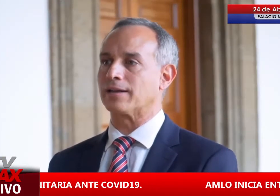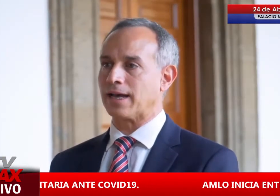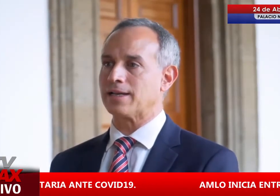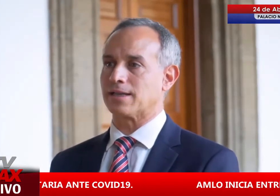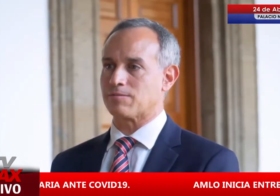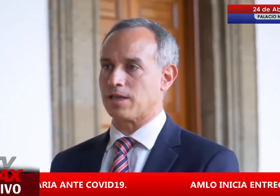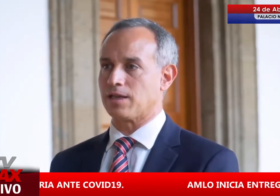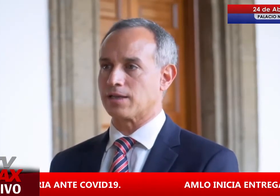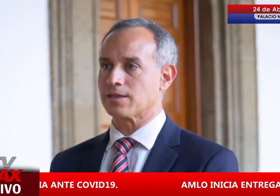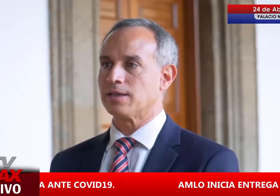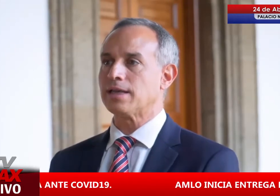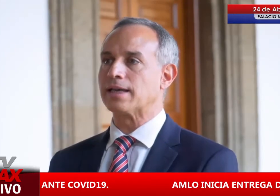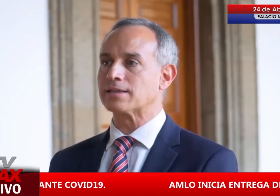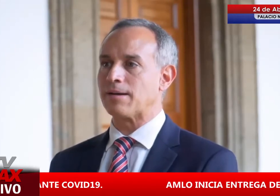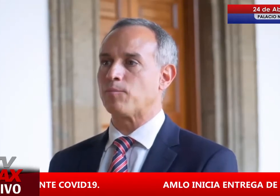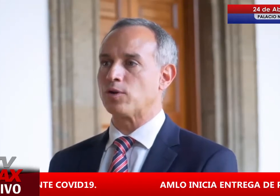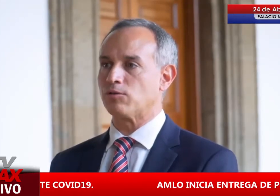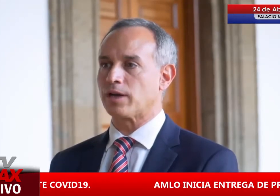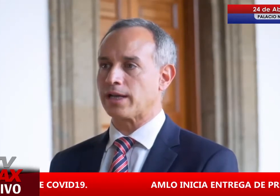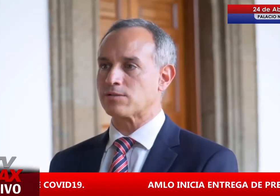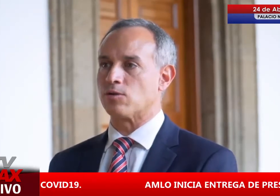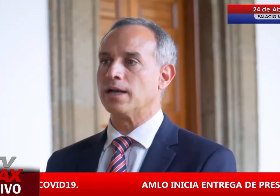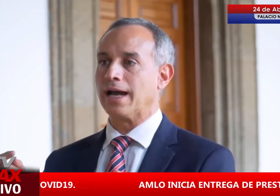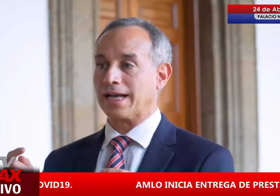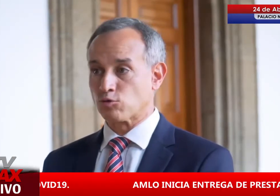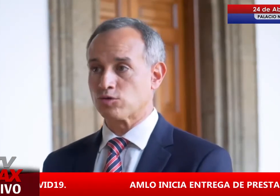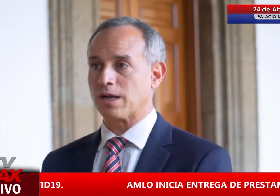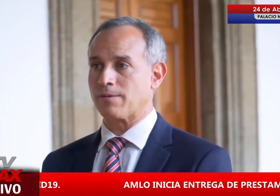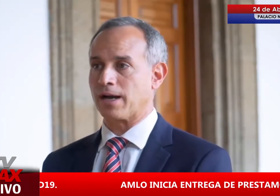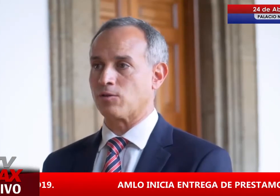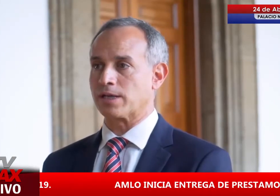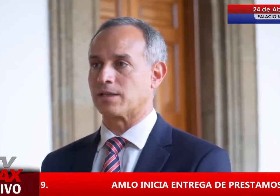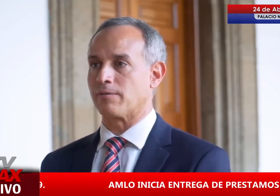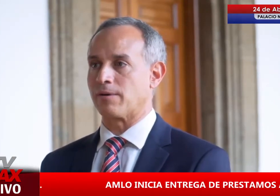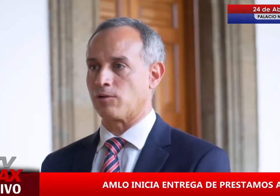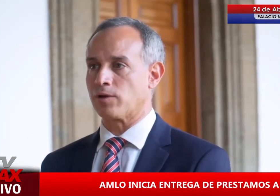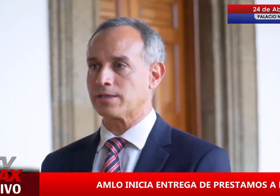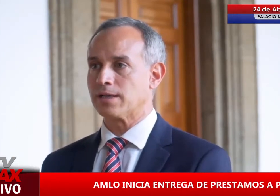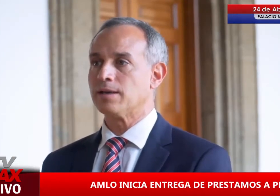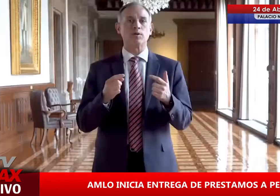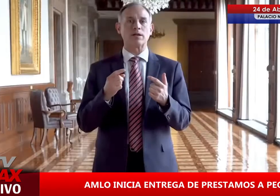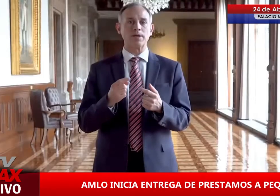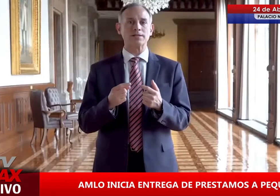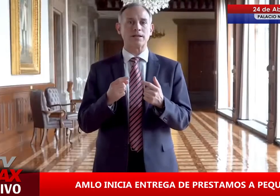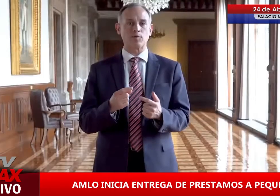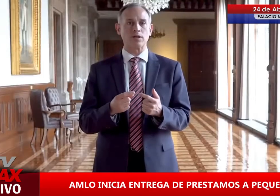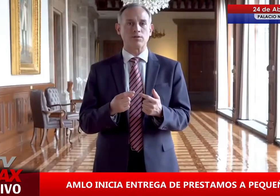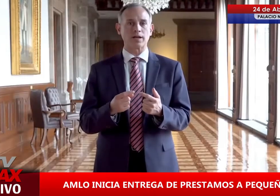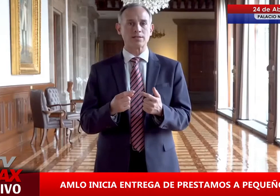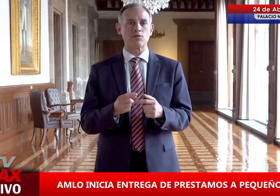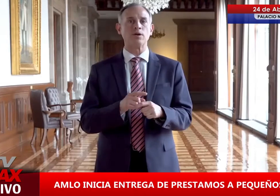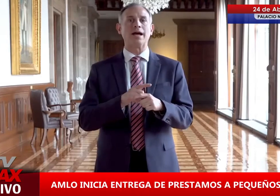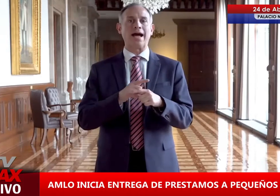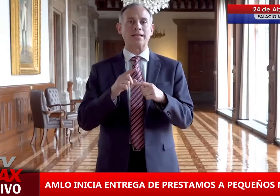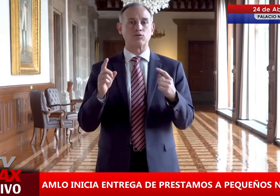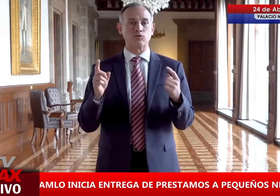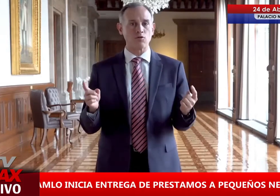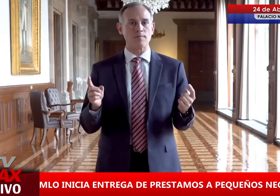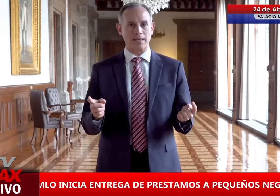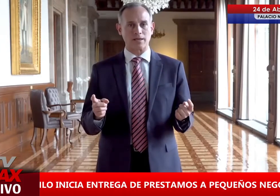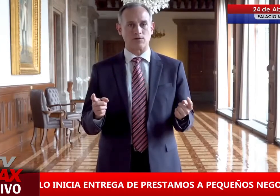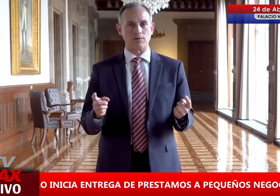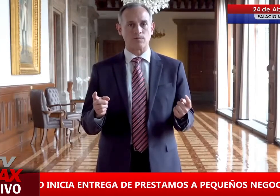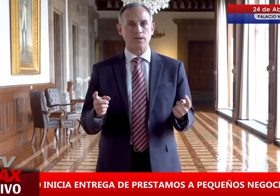a acatar estas medidas y que están poniendo en riesgo a sus trabajadoras y trabajo pero también están poniendo en riesgo a